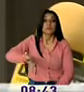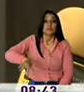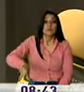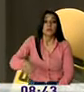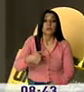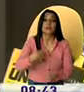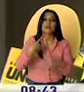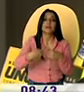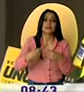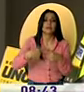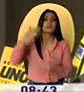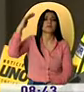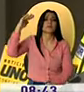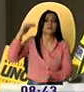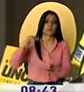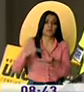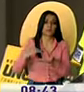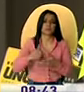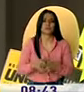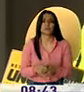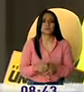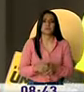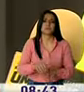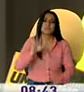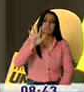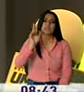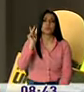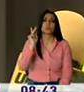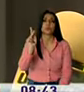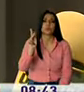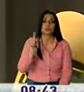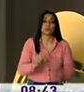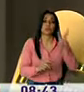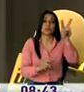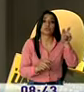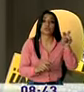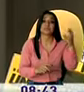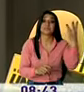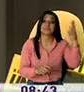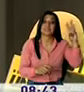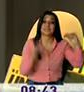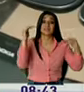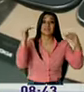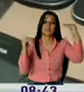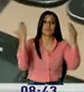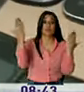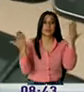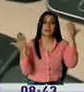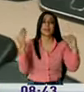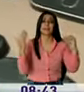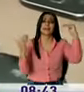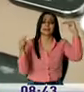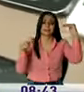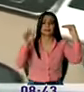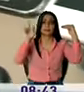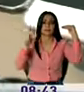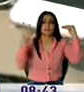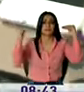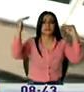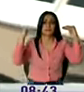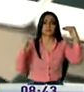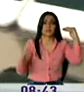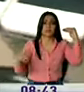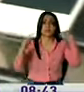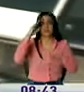un decremento aproximadamente de 5 puntos comparado con el 2016. El trabajo de inteligencia de la Policía Nacional